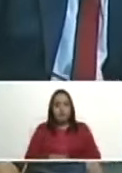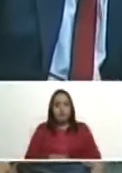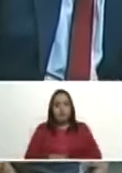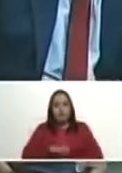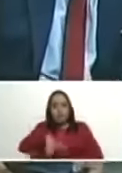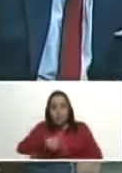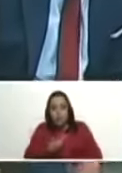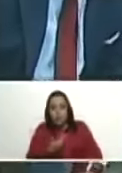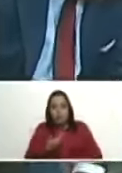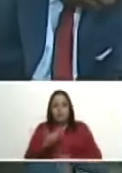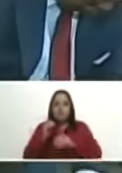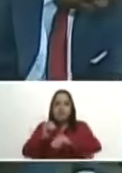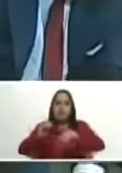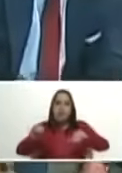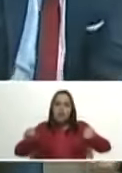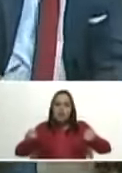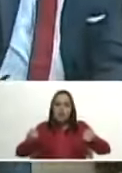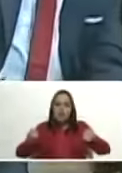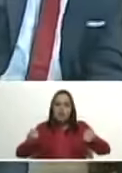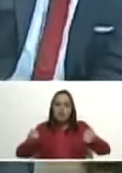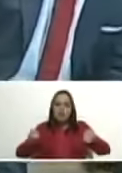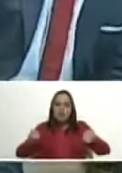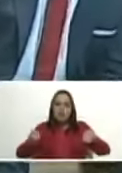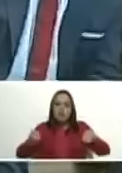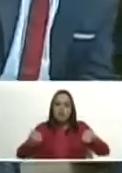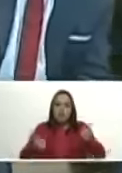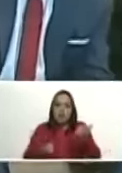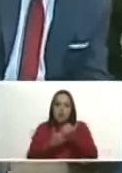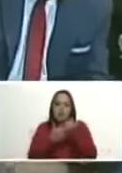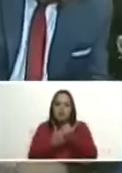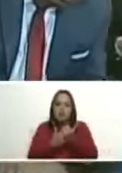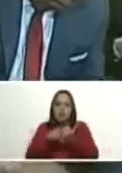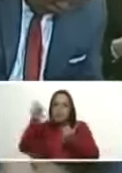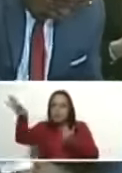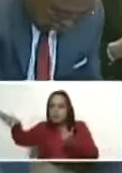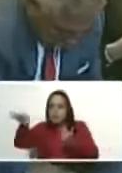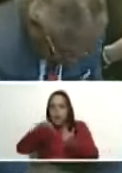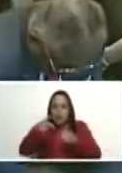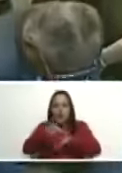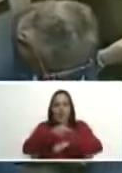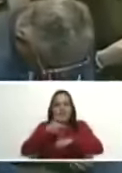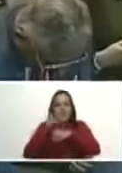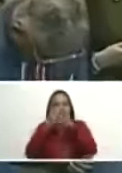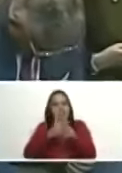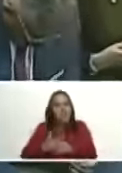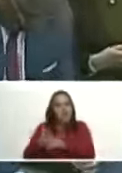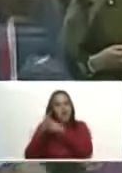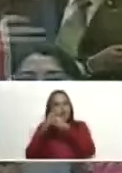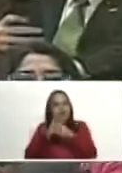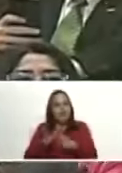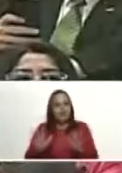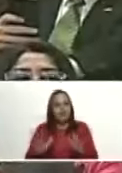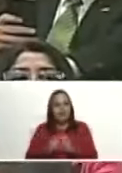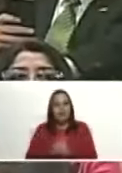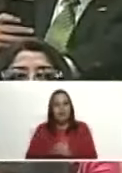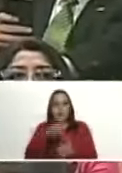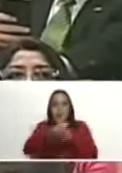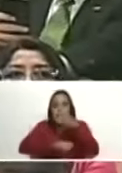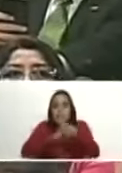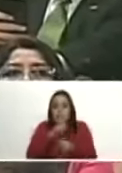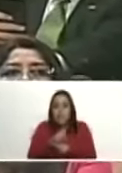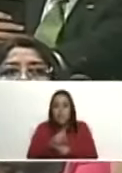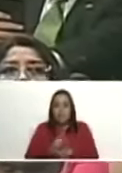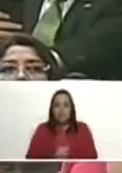podían llamar y llamaron al gobierno de los Estados Unidos de Norteamérica para que hiciera